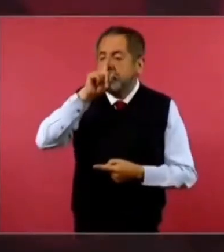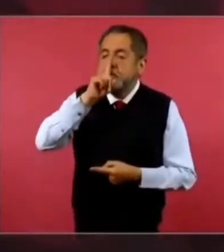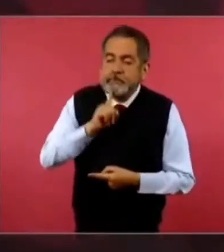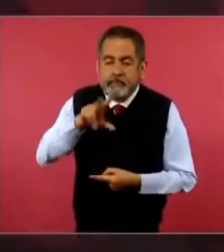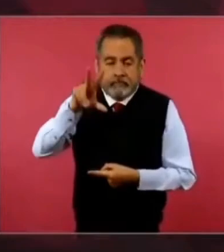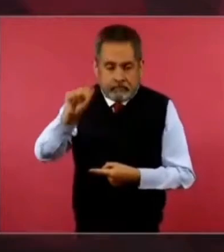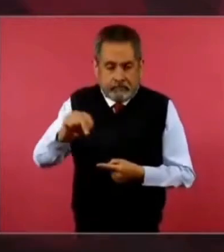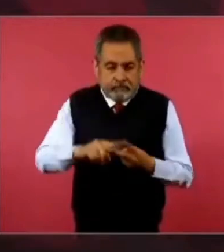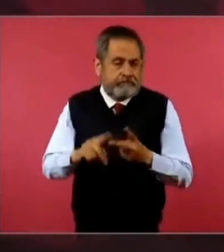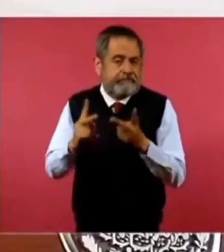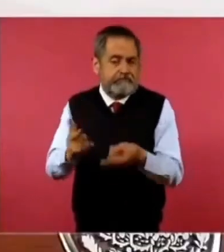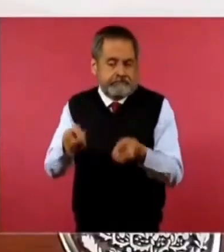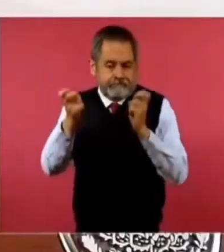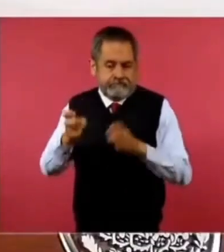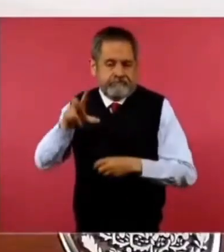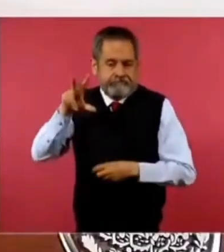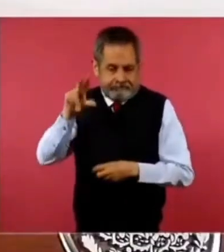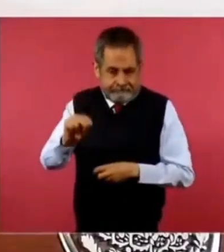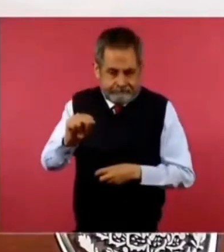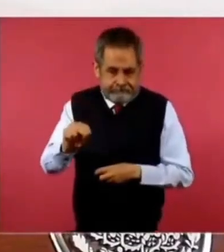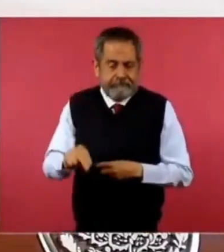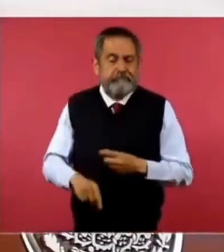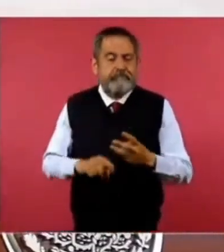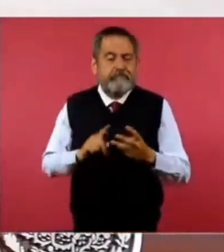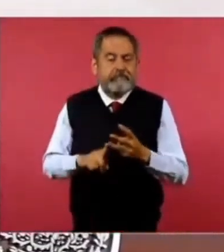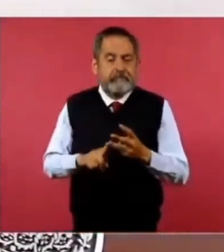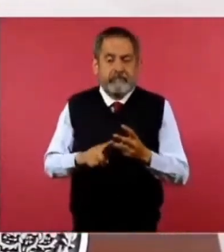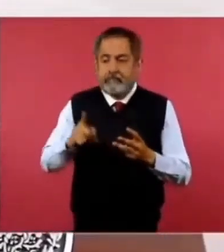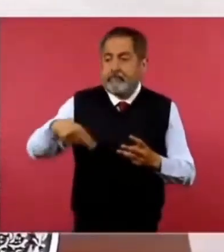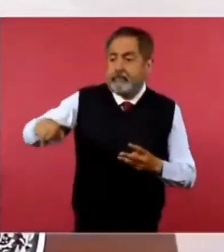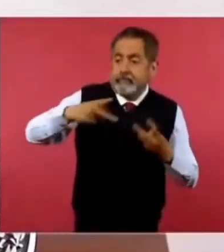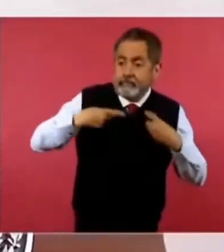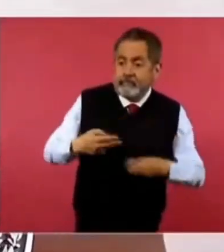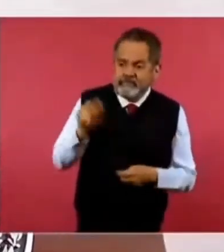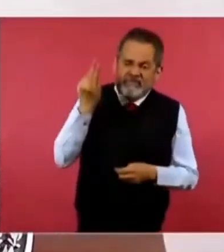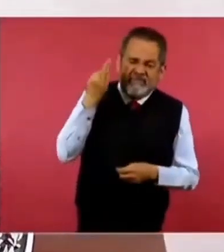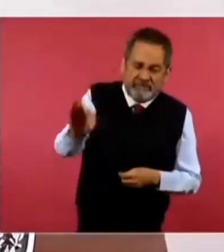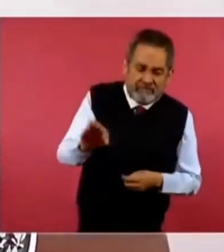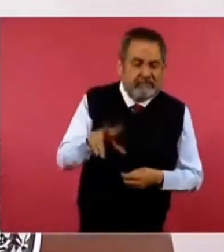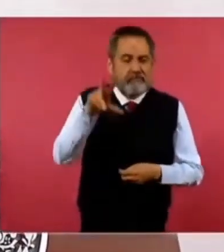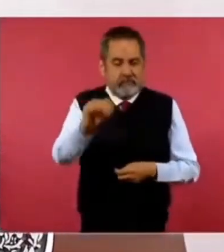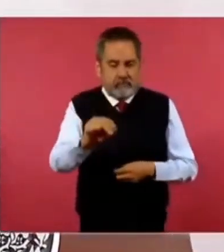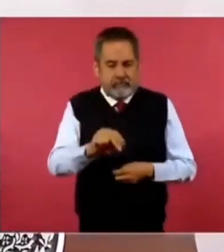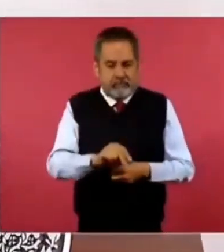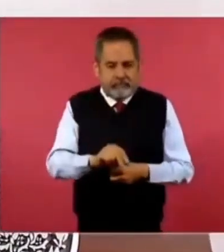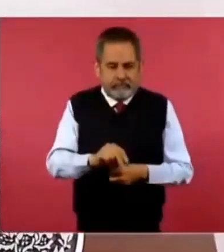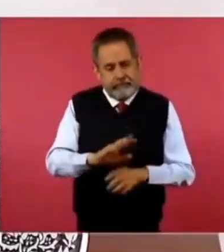no robar y no traicionar al pueblo. Y vámonos a desayunar.